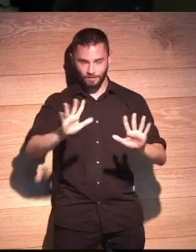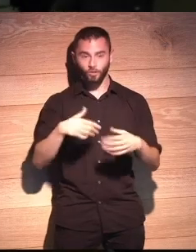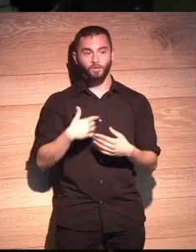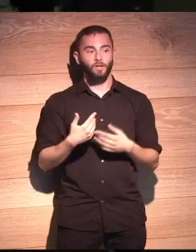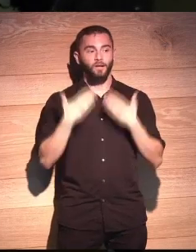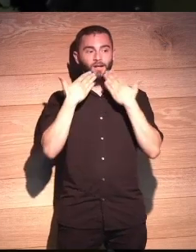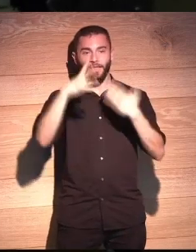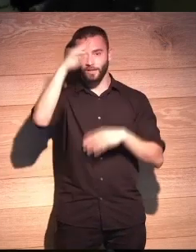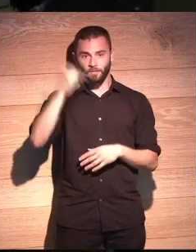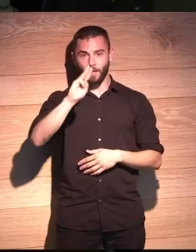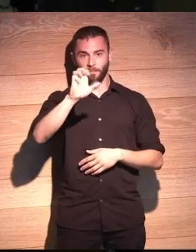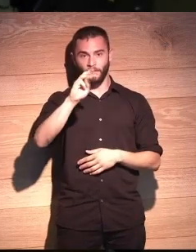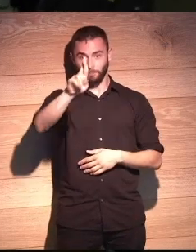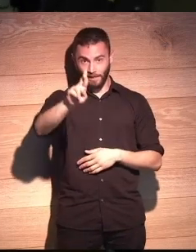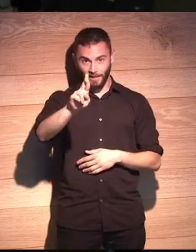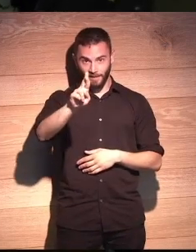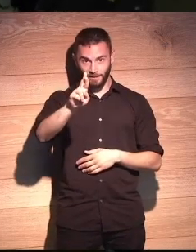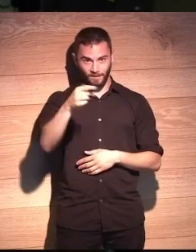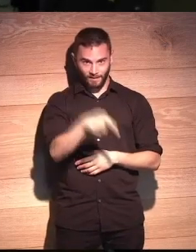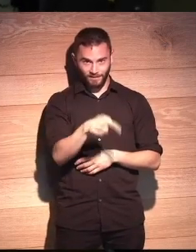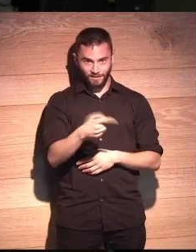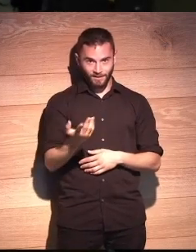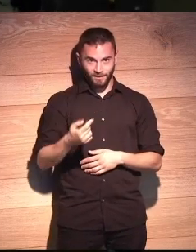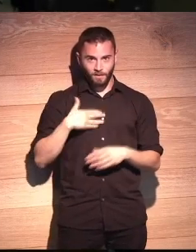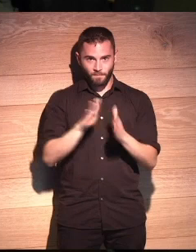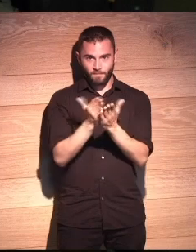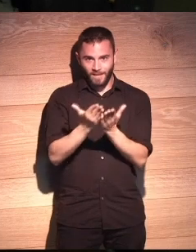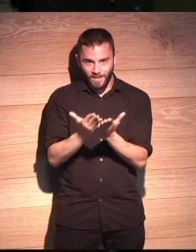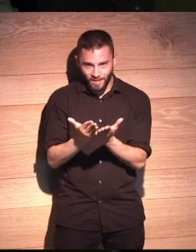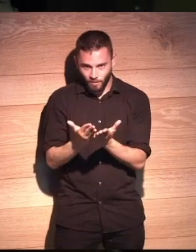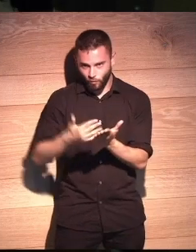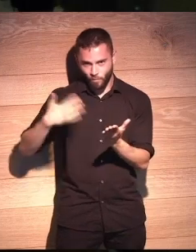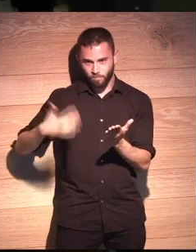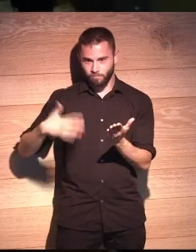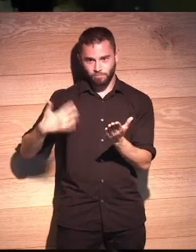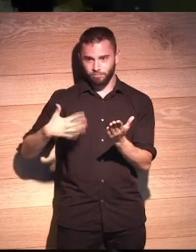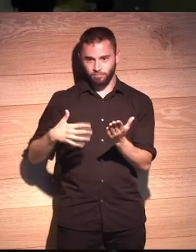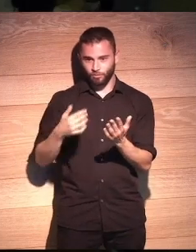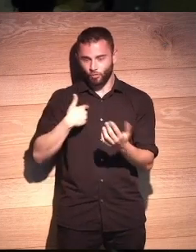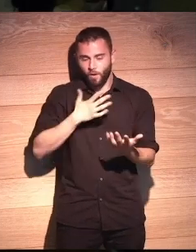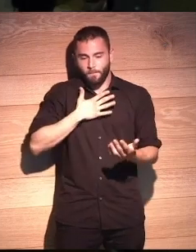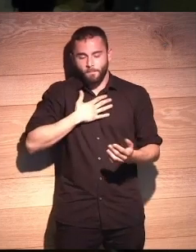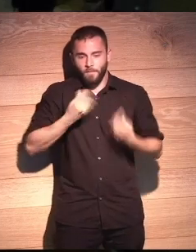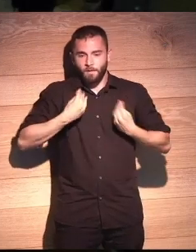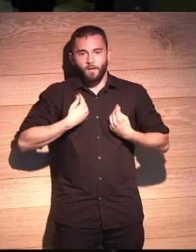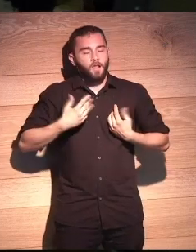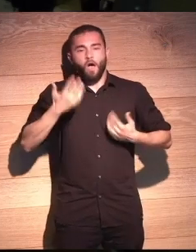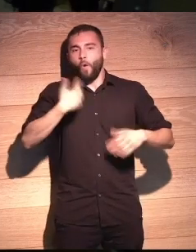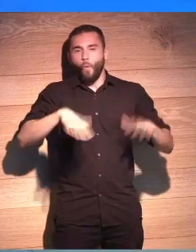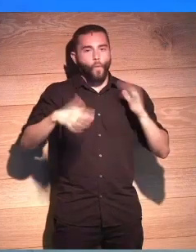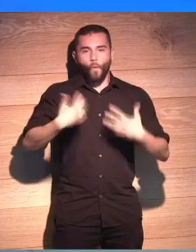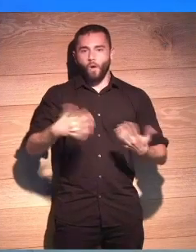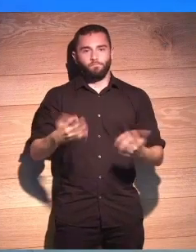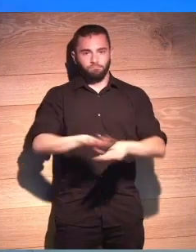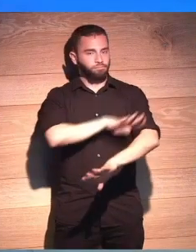las gracias. Pepe está aquí, fijaros, mi libro ha sido una vorágine vital. Esto es una encrucijada en mi vida asombrosa, ¿no? Y